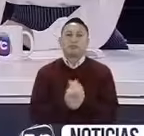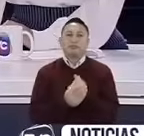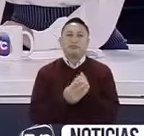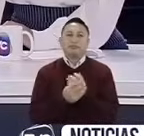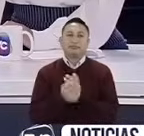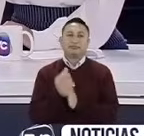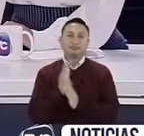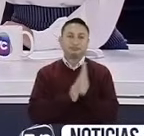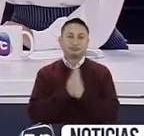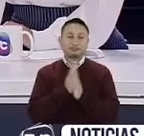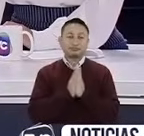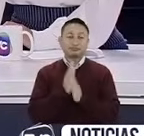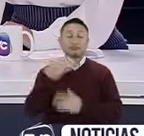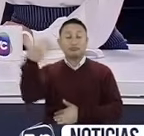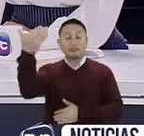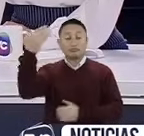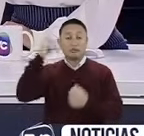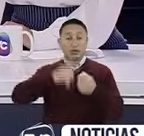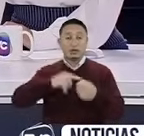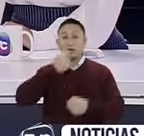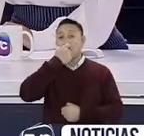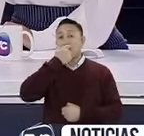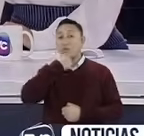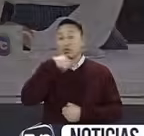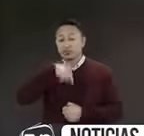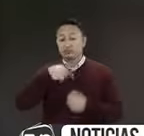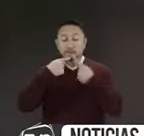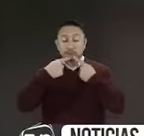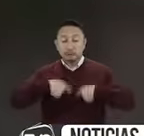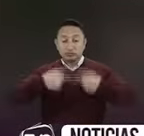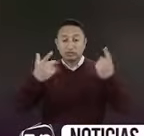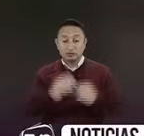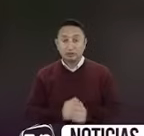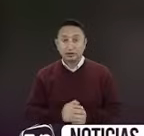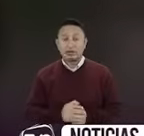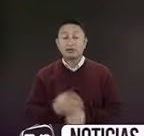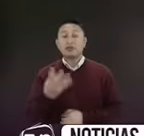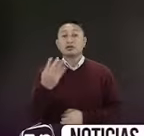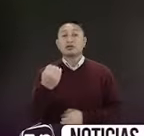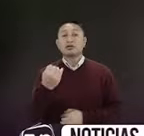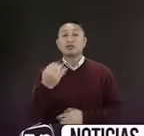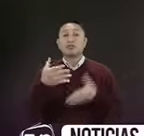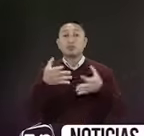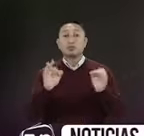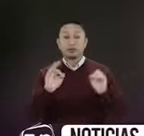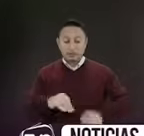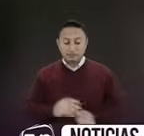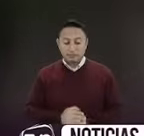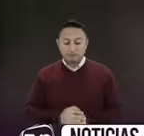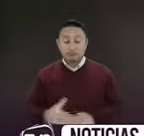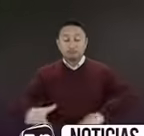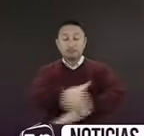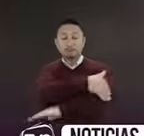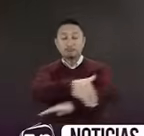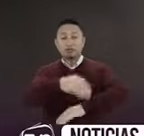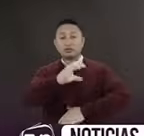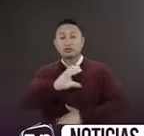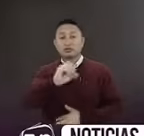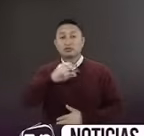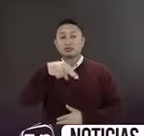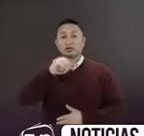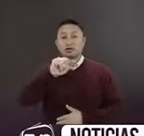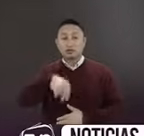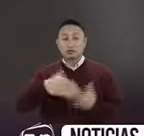El alcalde de Quito, Pavel Muñoz, anunció que desde este 14 de febrero la avenida Conquistadores estará habilitada en